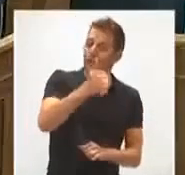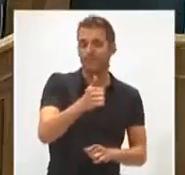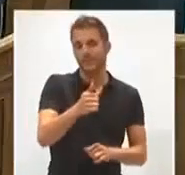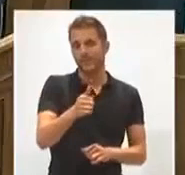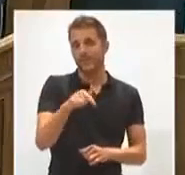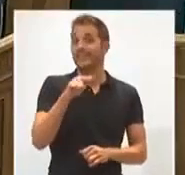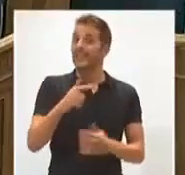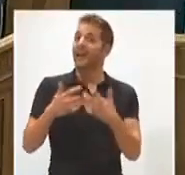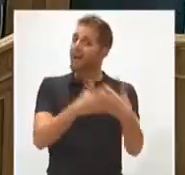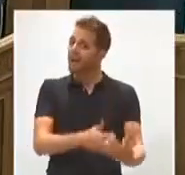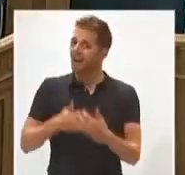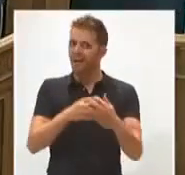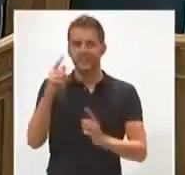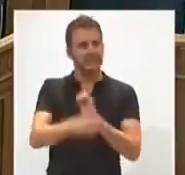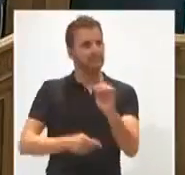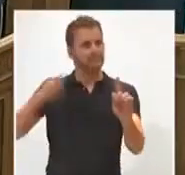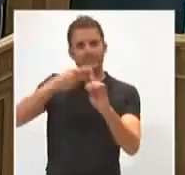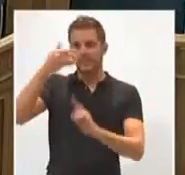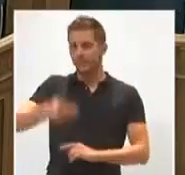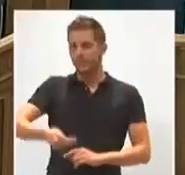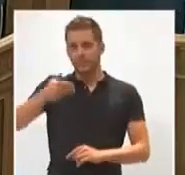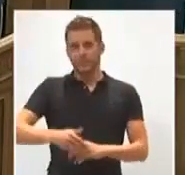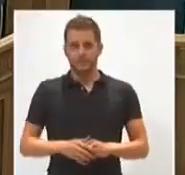ha sido clave ha sido clave